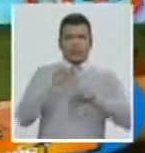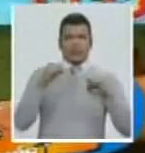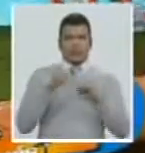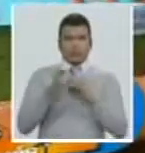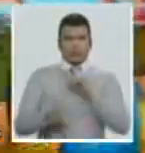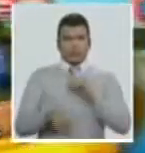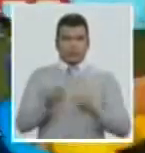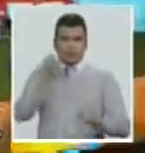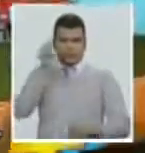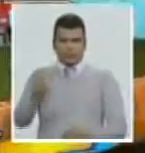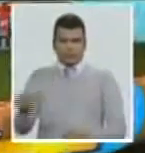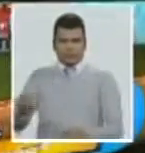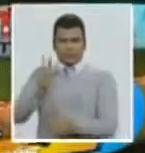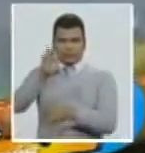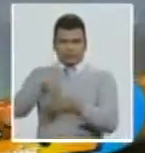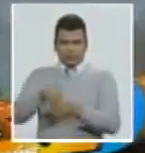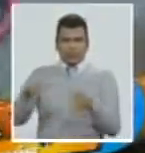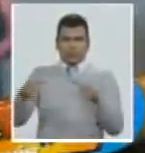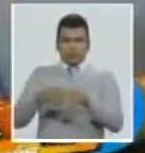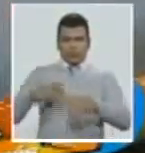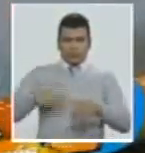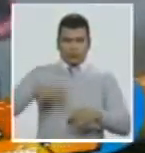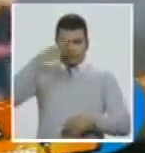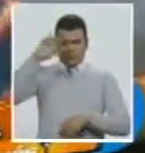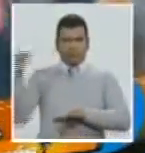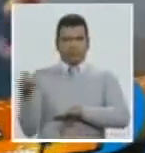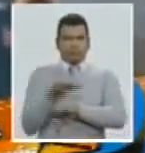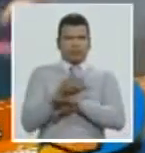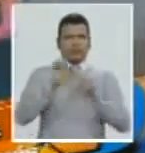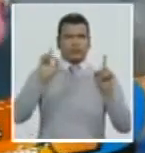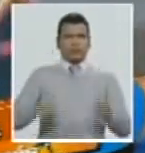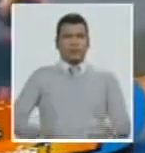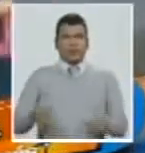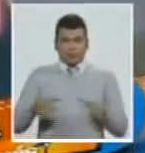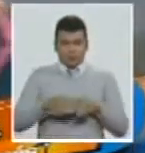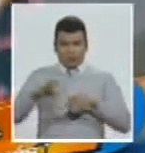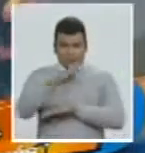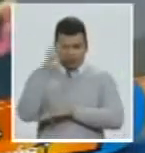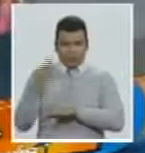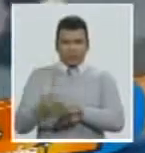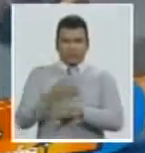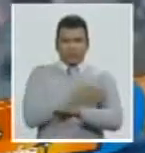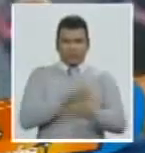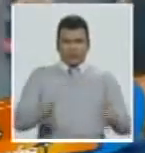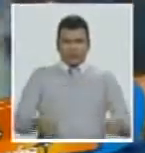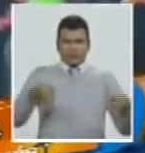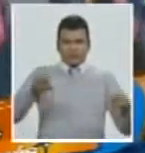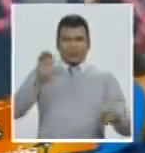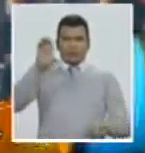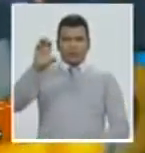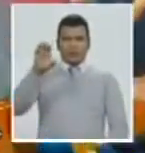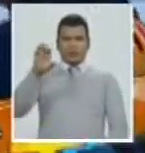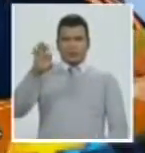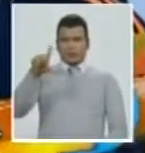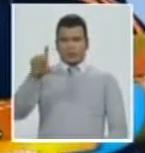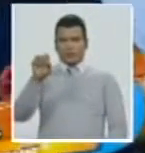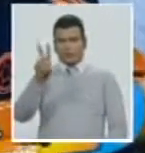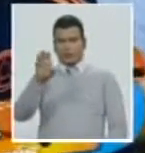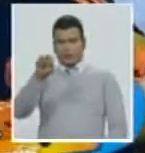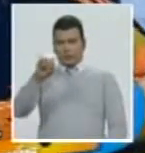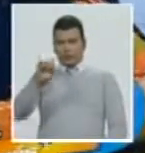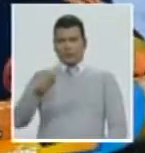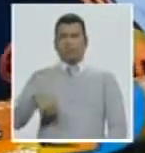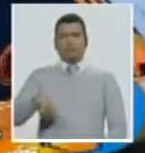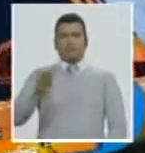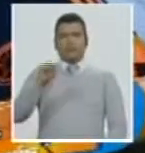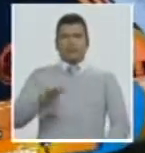con sus equipos en Argentina y México. Le seguimos la pista a la Selección Colombia previo al partido amistoso frente a Eslovenia este martes. La segunda